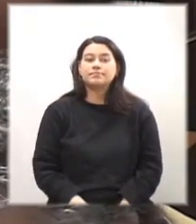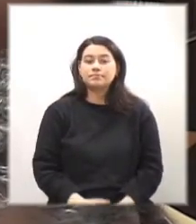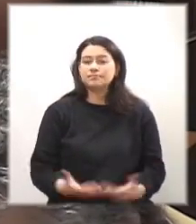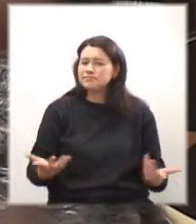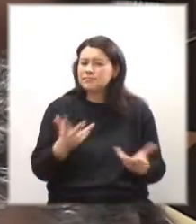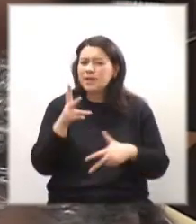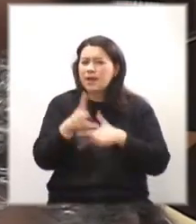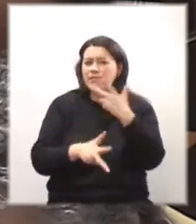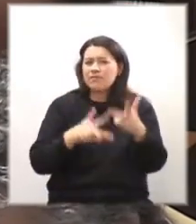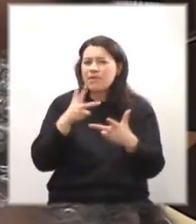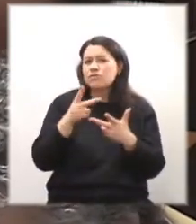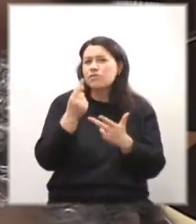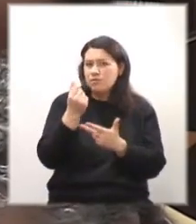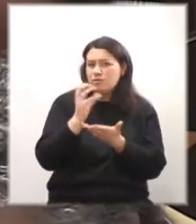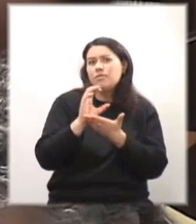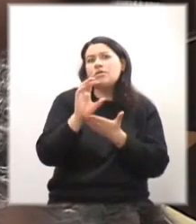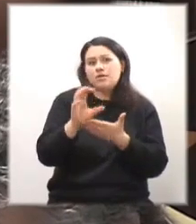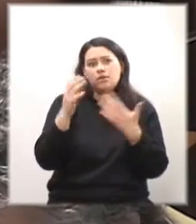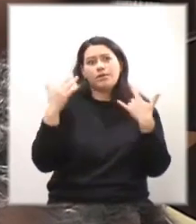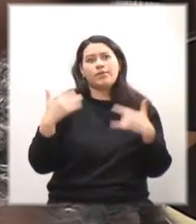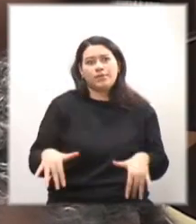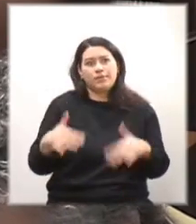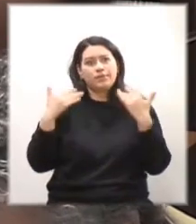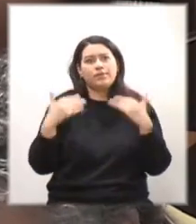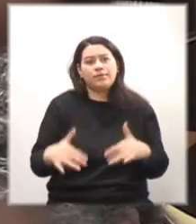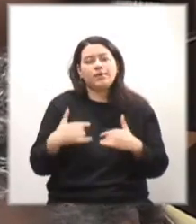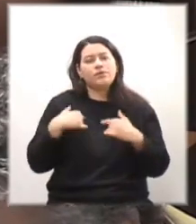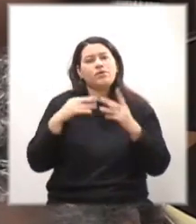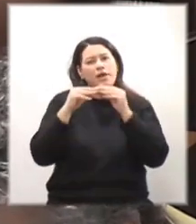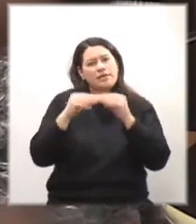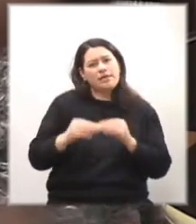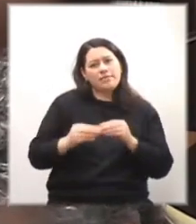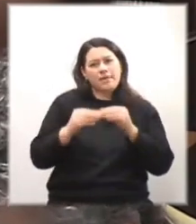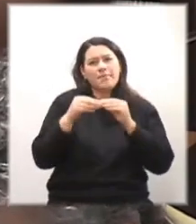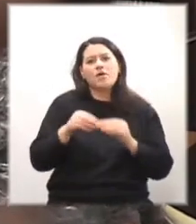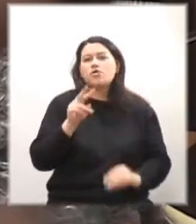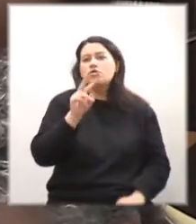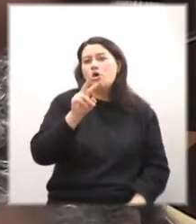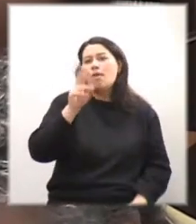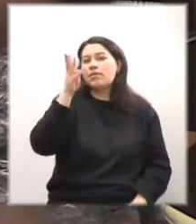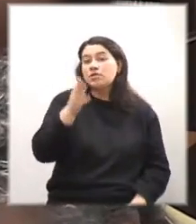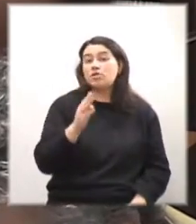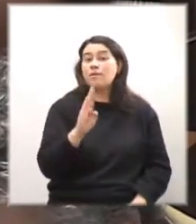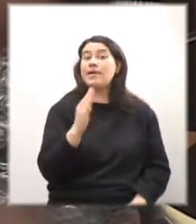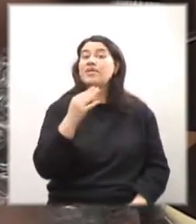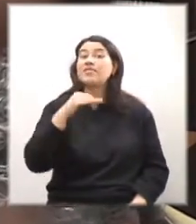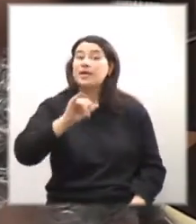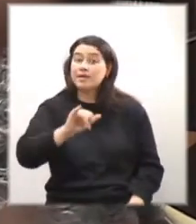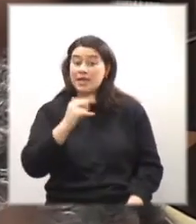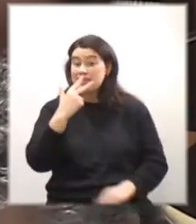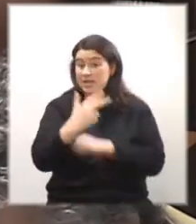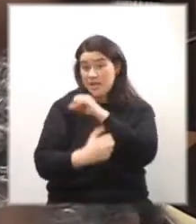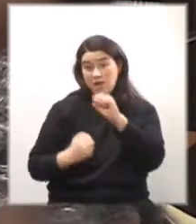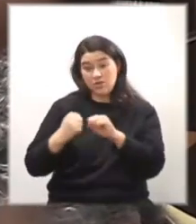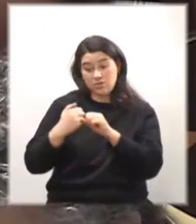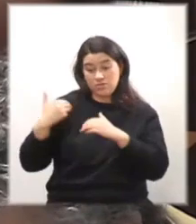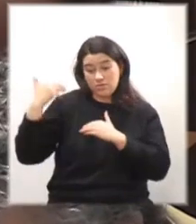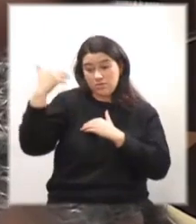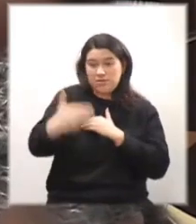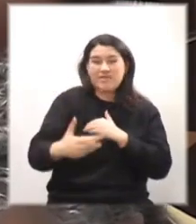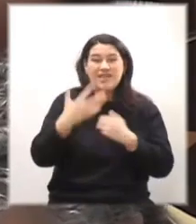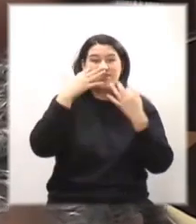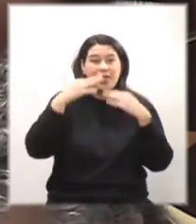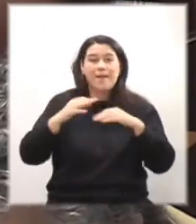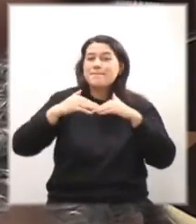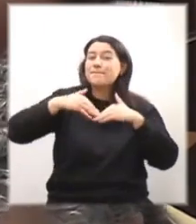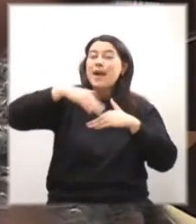Estamos hablando de montos muy significativos que estimamos en el orden del 2% del PBI en 3 años. Estamos